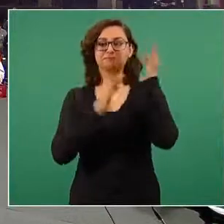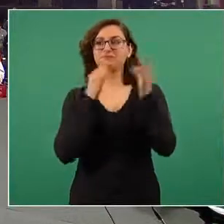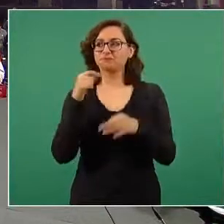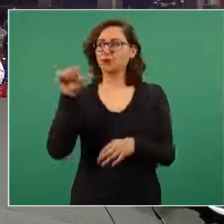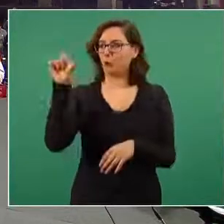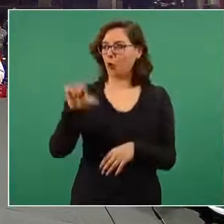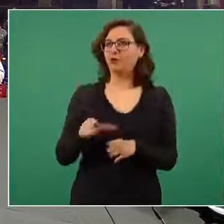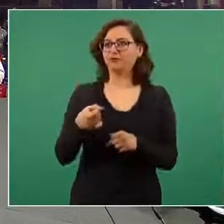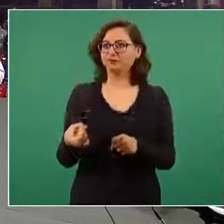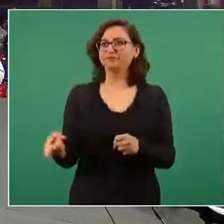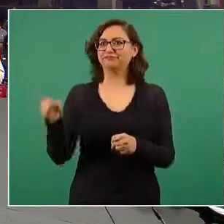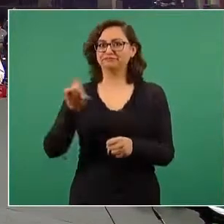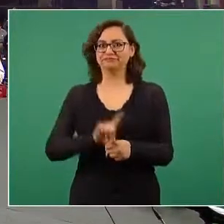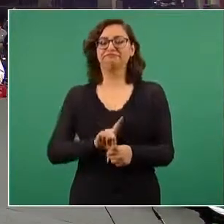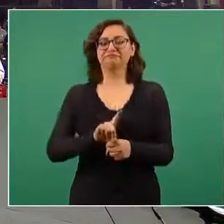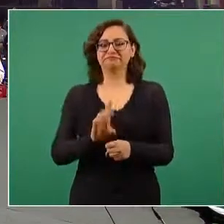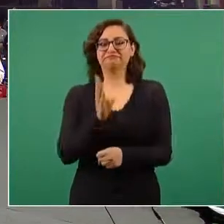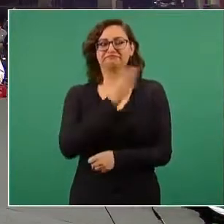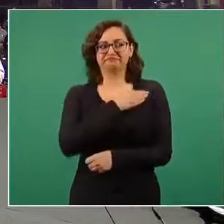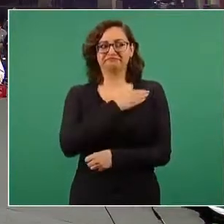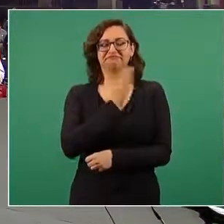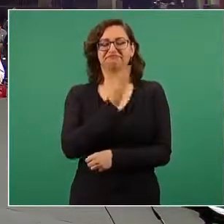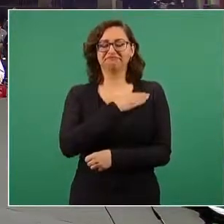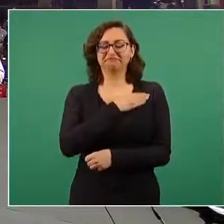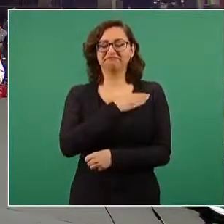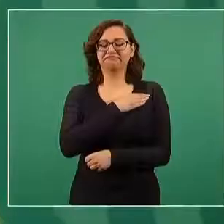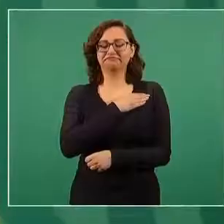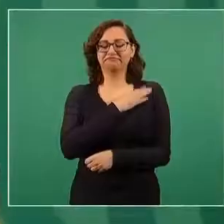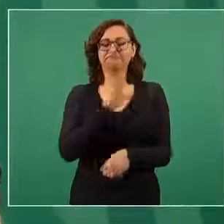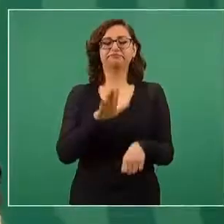porque se está